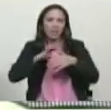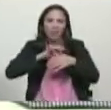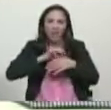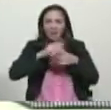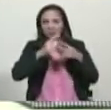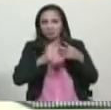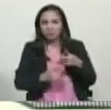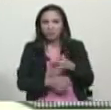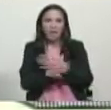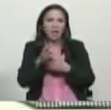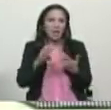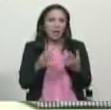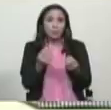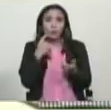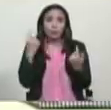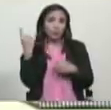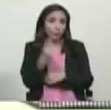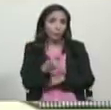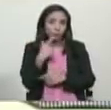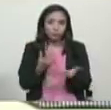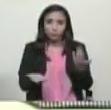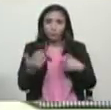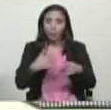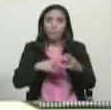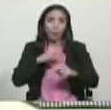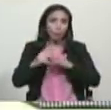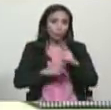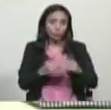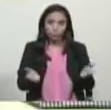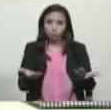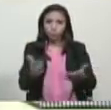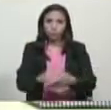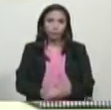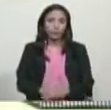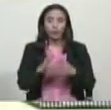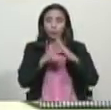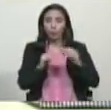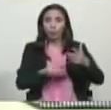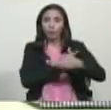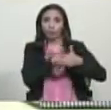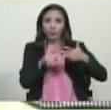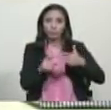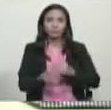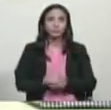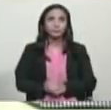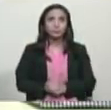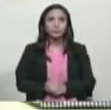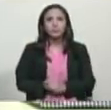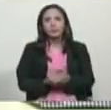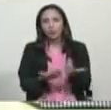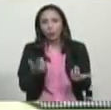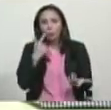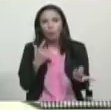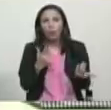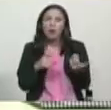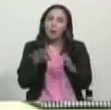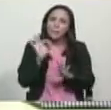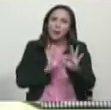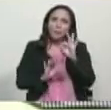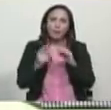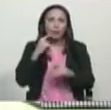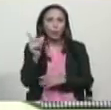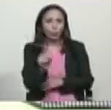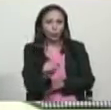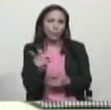estamos ordenando para que haya producción por sectores de estos 3 rubros. Las especies menores son la gran opción, son menos costosas y